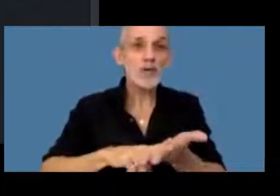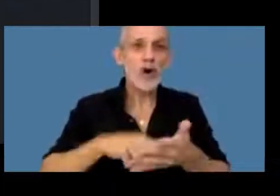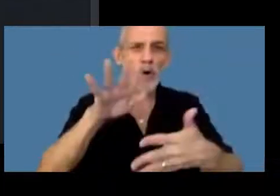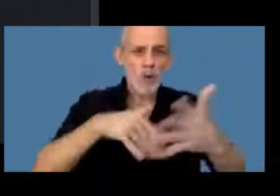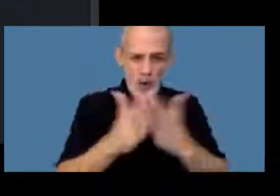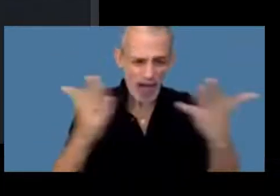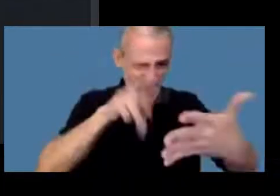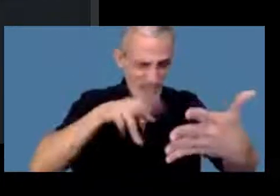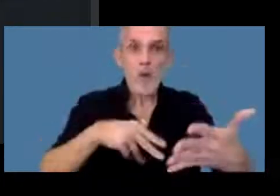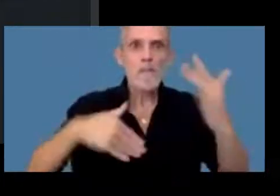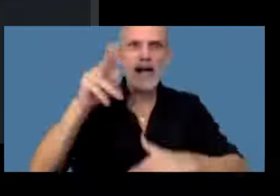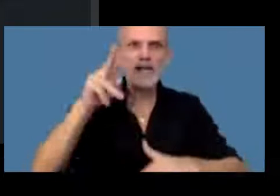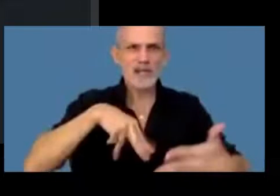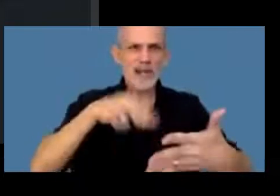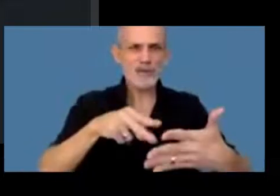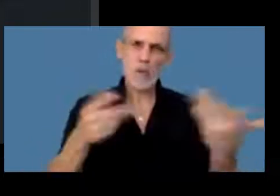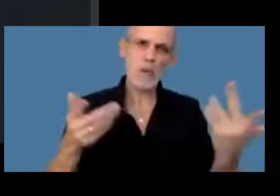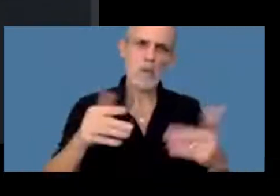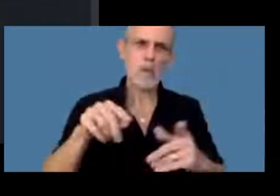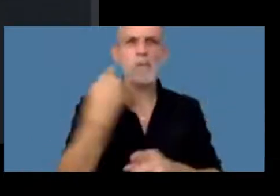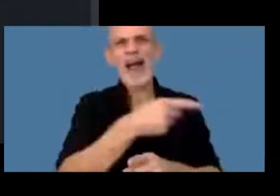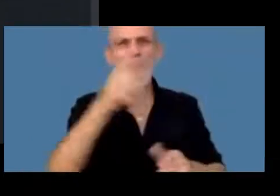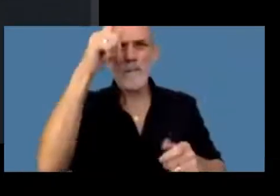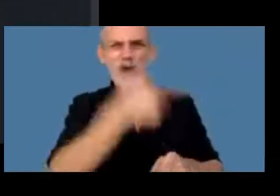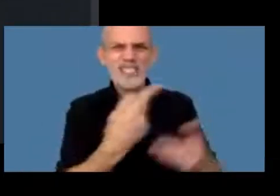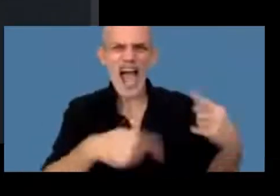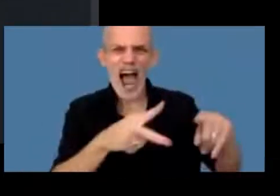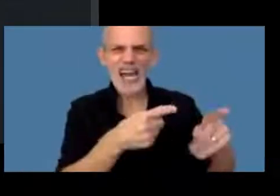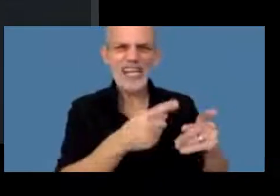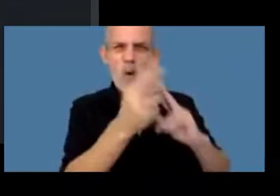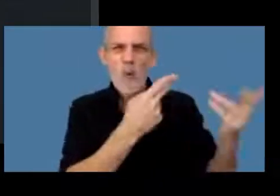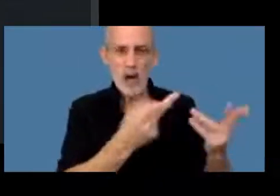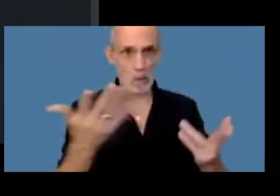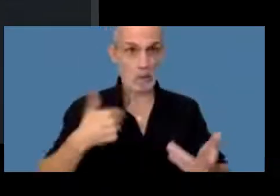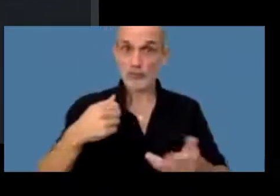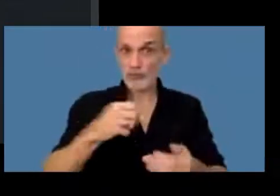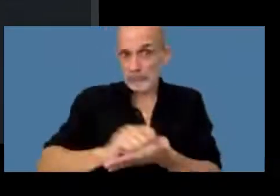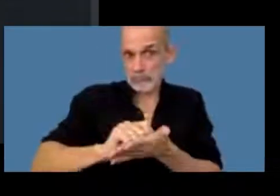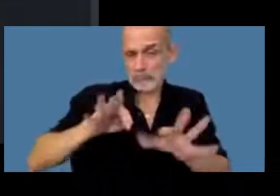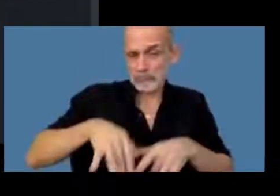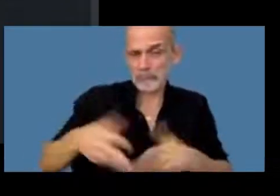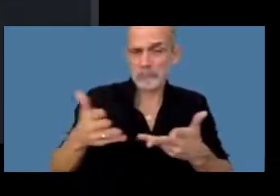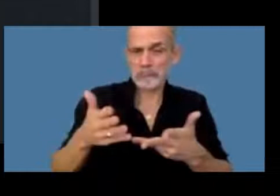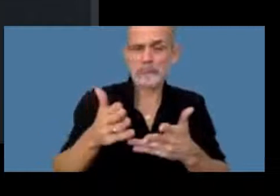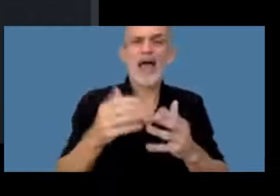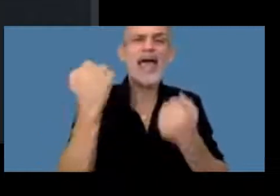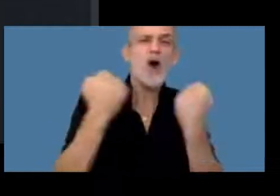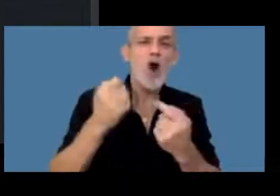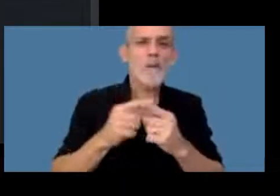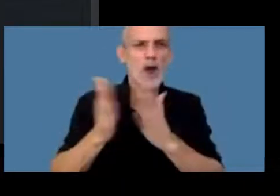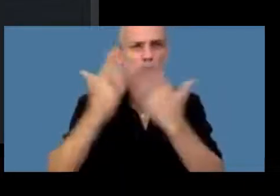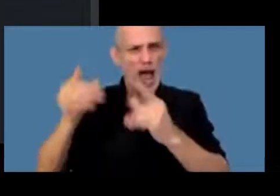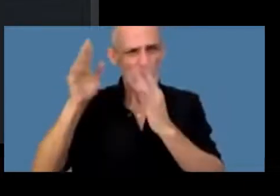Incluso hay días que superan a las notas policiales. Yo escribo en distintos medios, ¿no? En medios económicos y en medios que no son tan económicos. Pero a pesar de